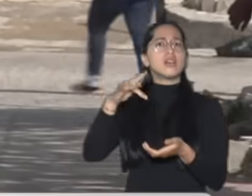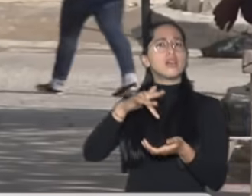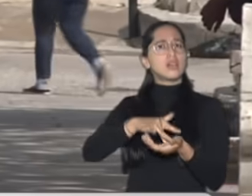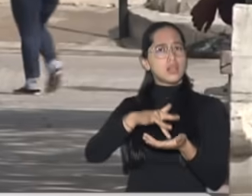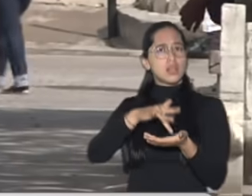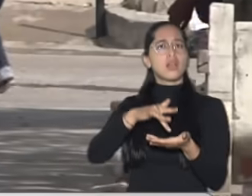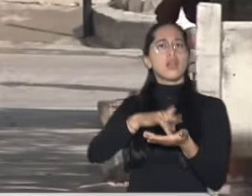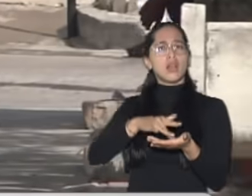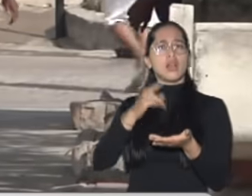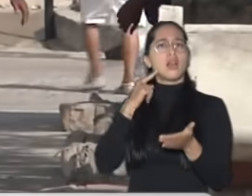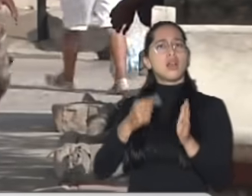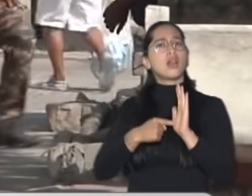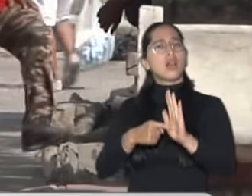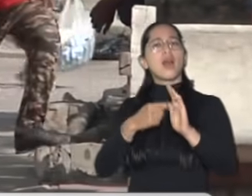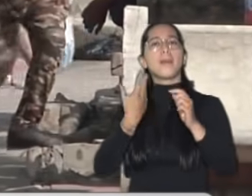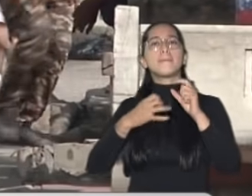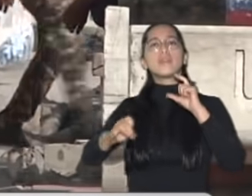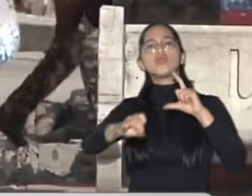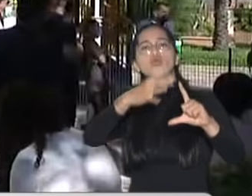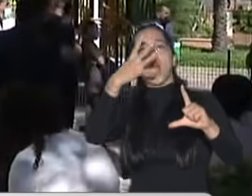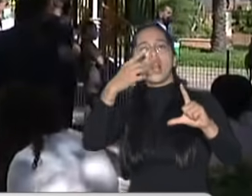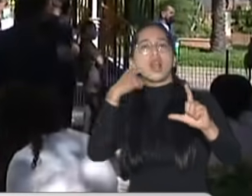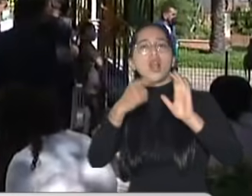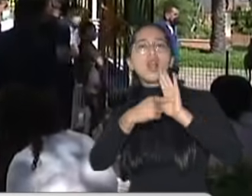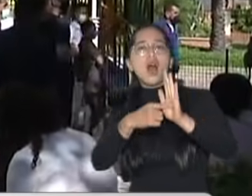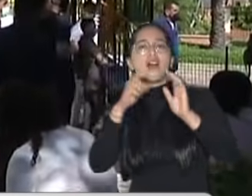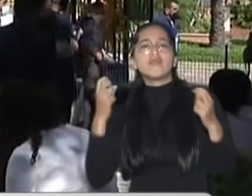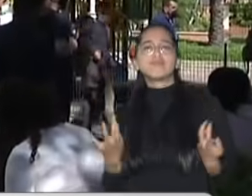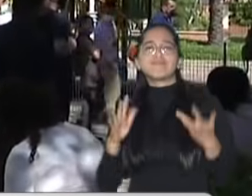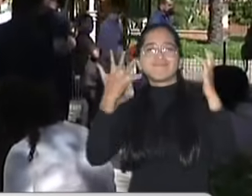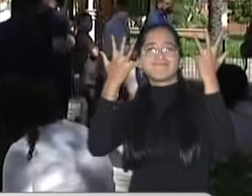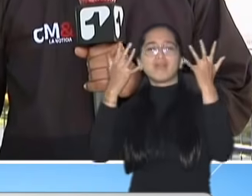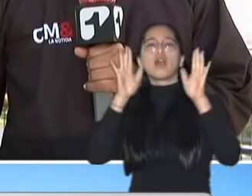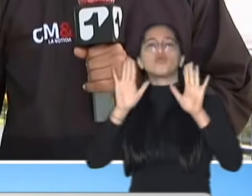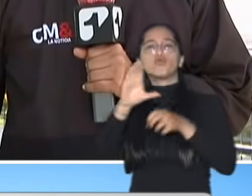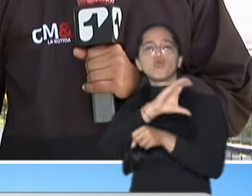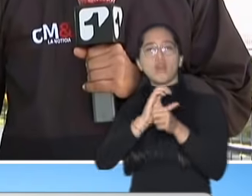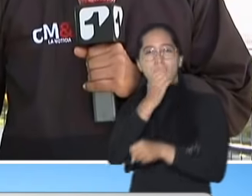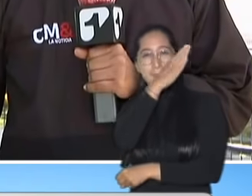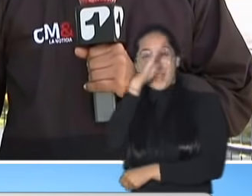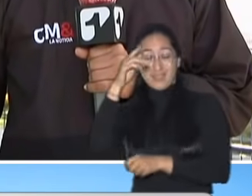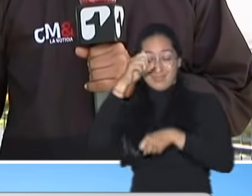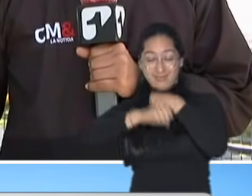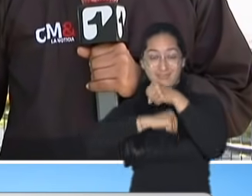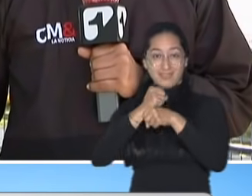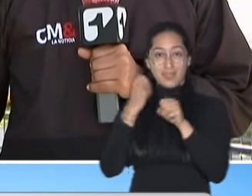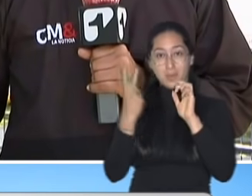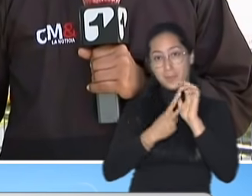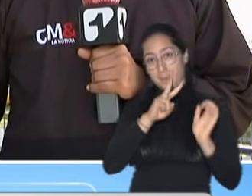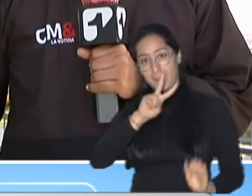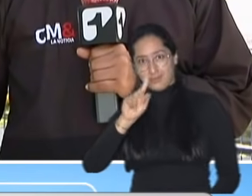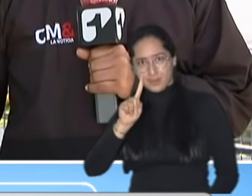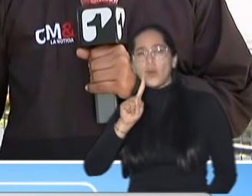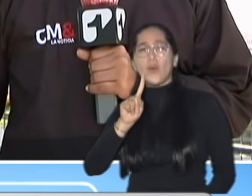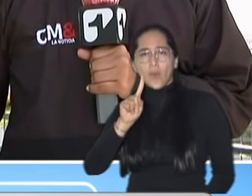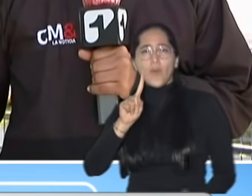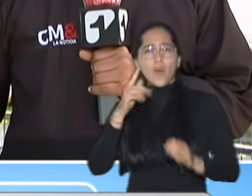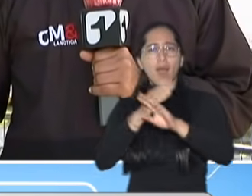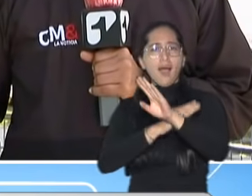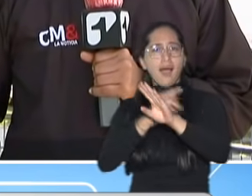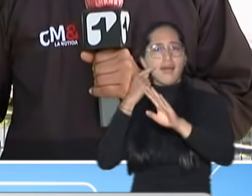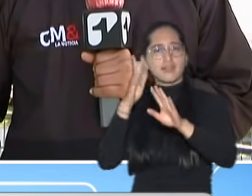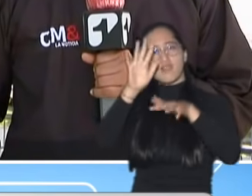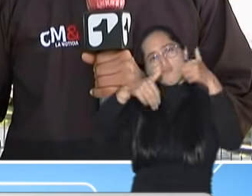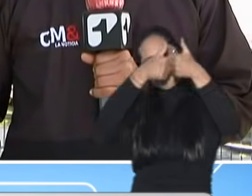carnaval virtual en la ciudad de Barranquilla en este 2021, de acuerdo con lo que se ha expresado por parte de